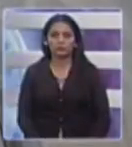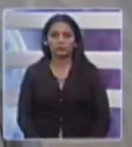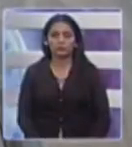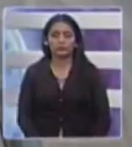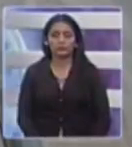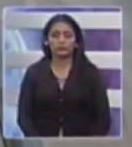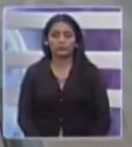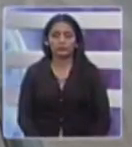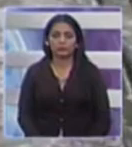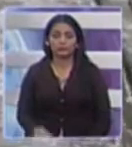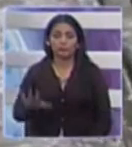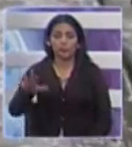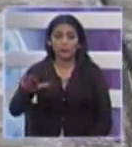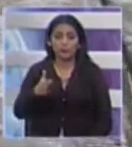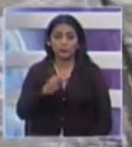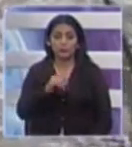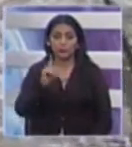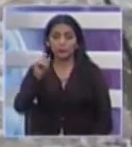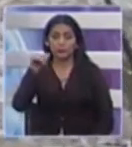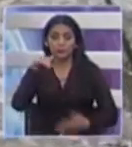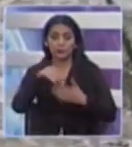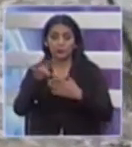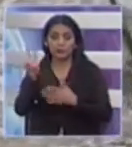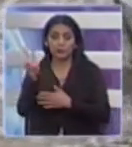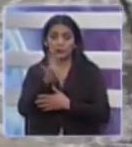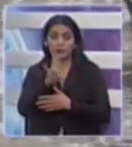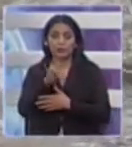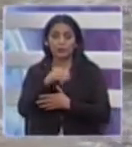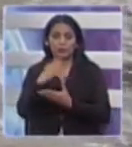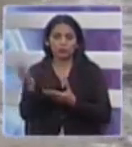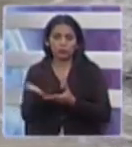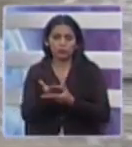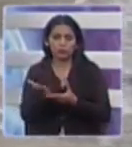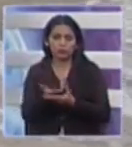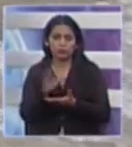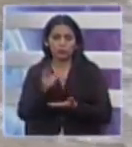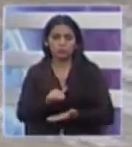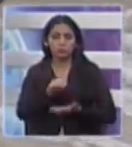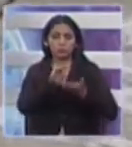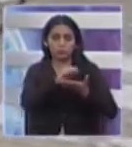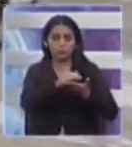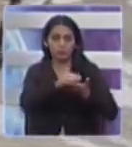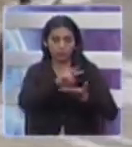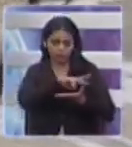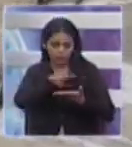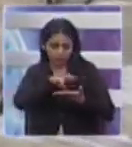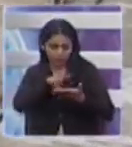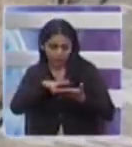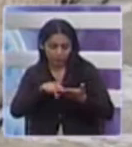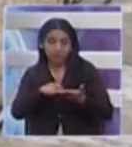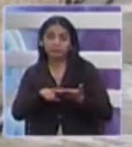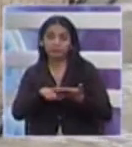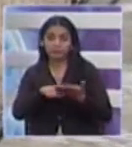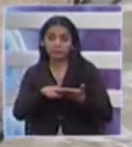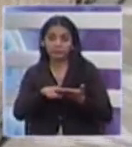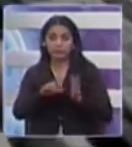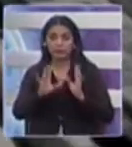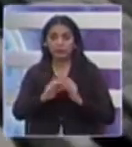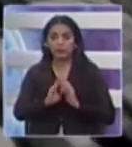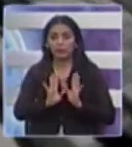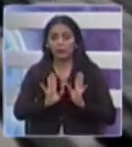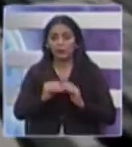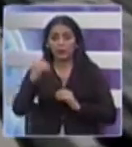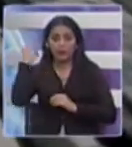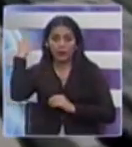Son alrededor de 1.700 documentos entregados para el análisis a la fiscalización. Sin embargo, sea cual fuere la decisión que se adopte, el